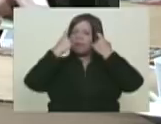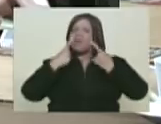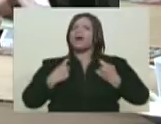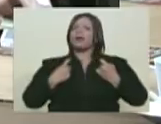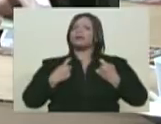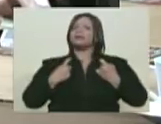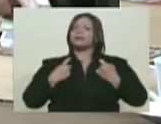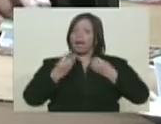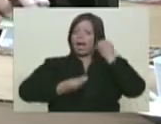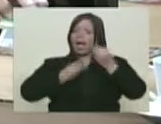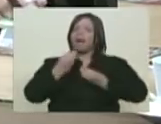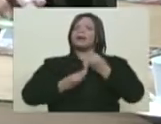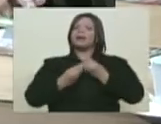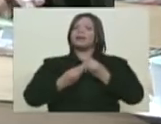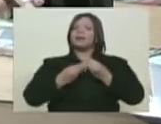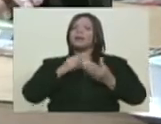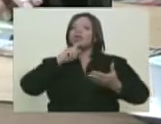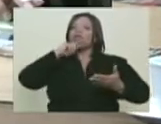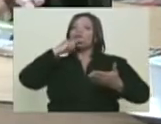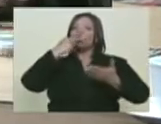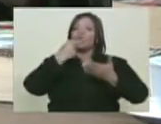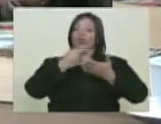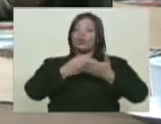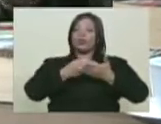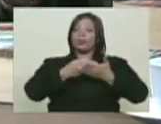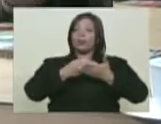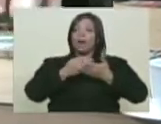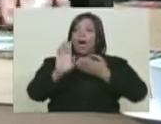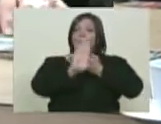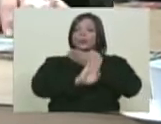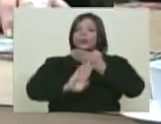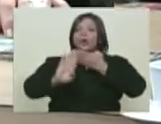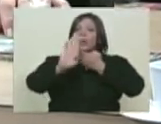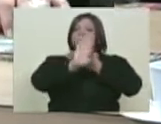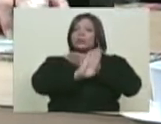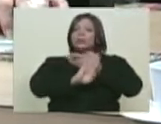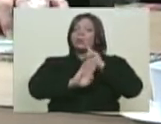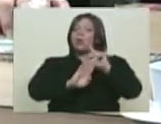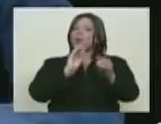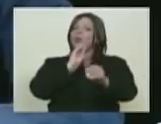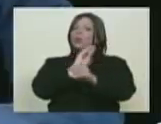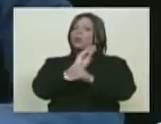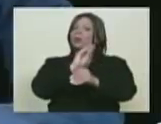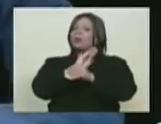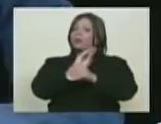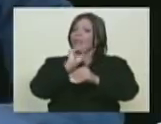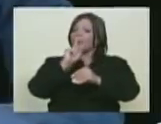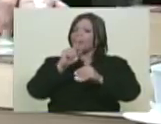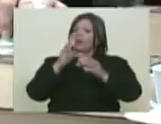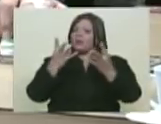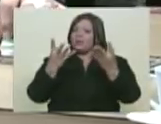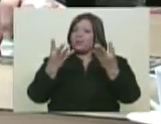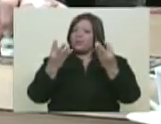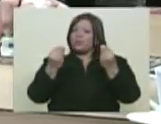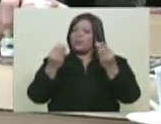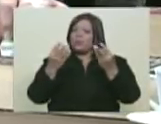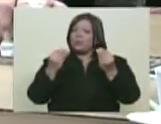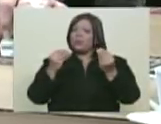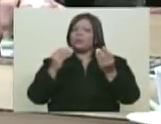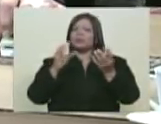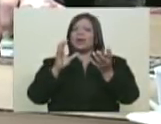veces en nombre de proteger un proyecto hay demasiada